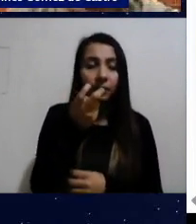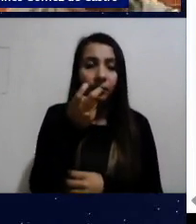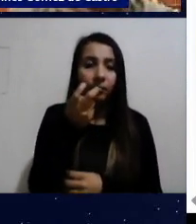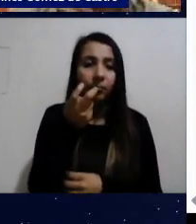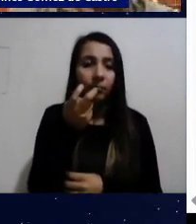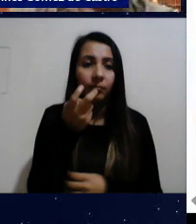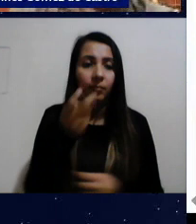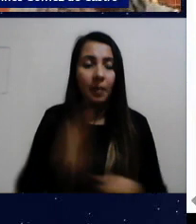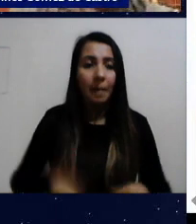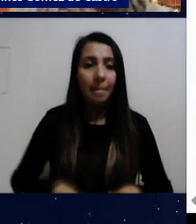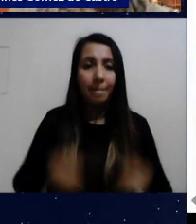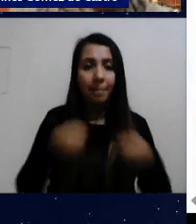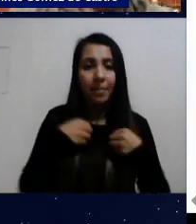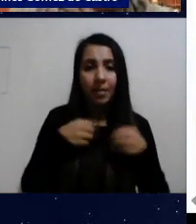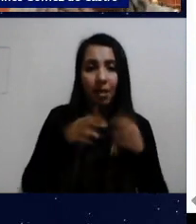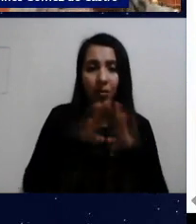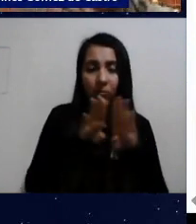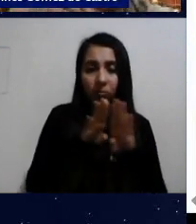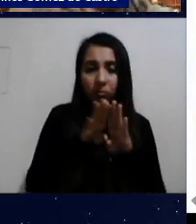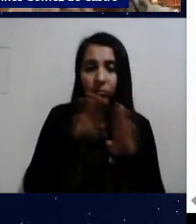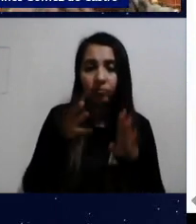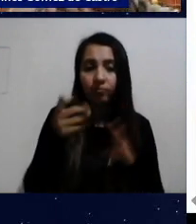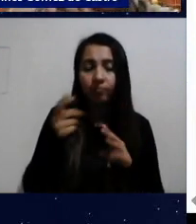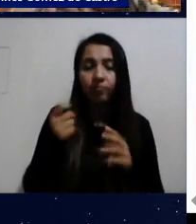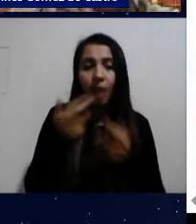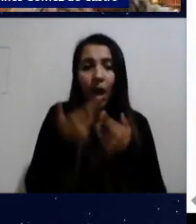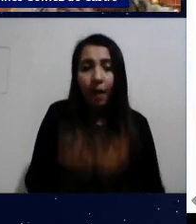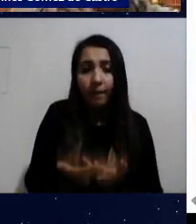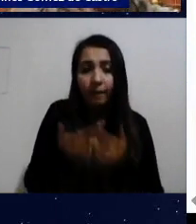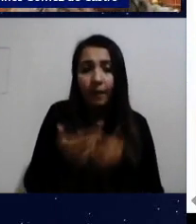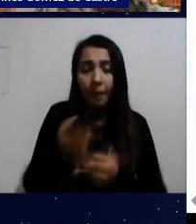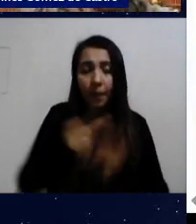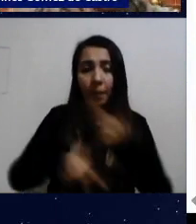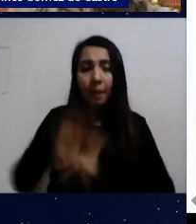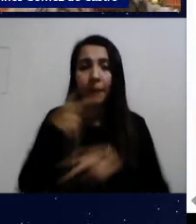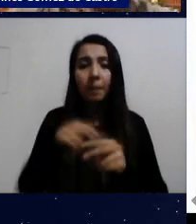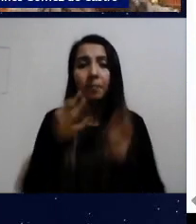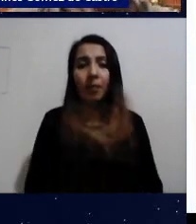¿no? Entonces encontráis que efectivamente en los orígenes del